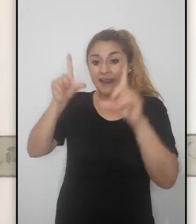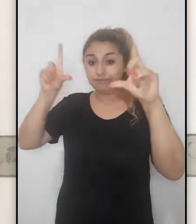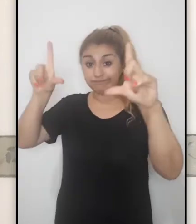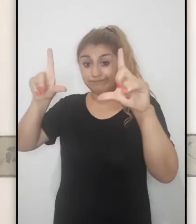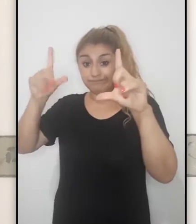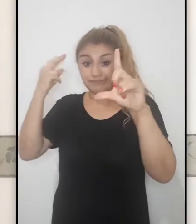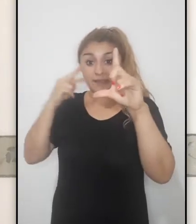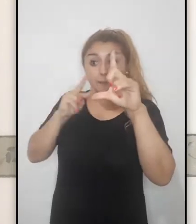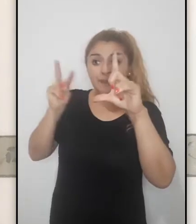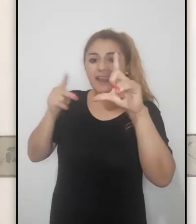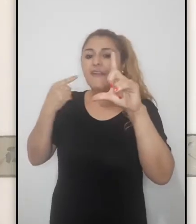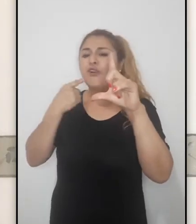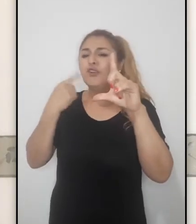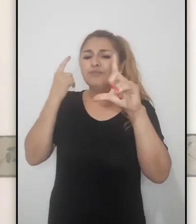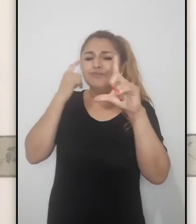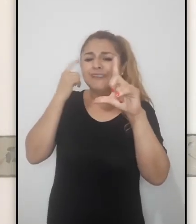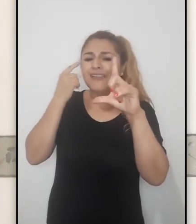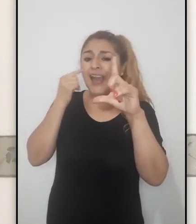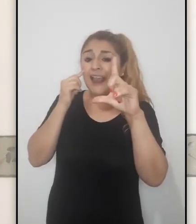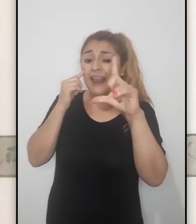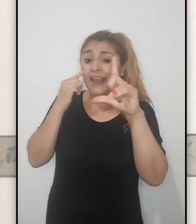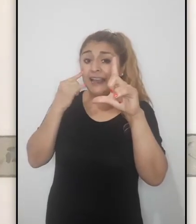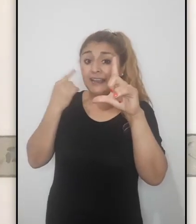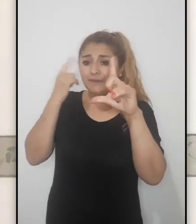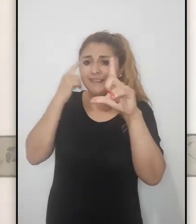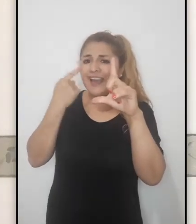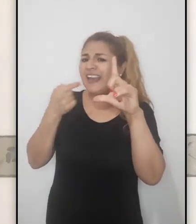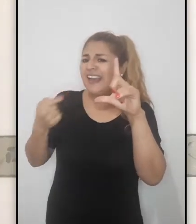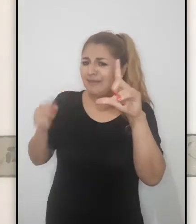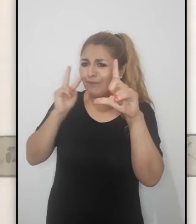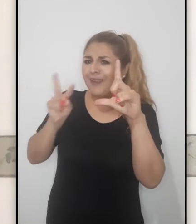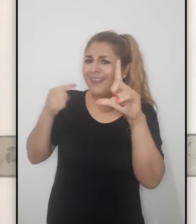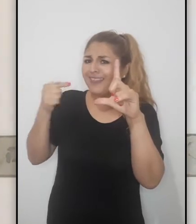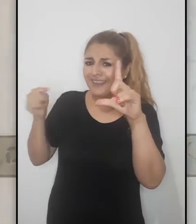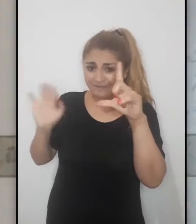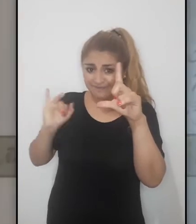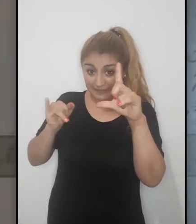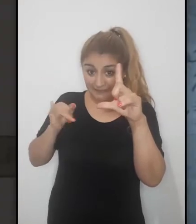qué es lo que ves ahí te va una imagen